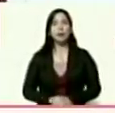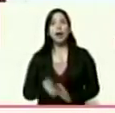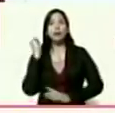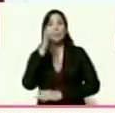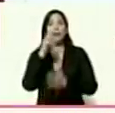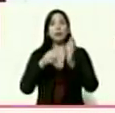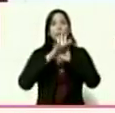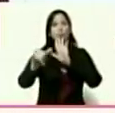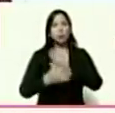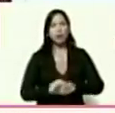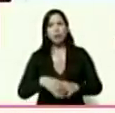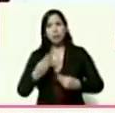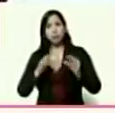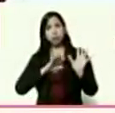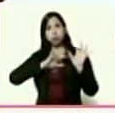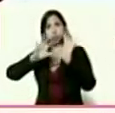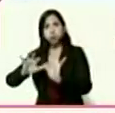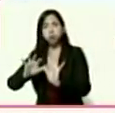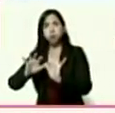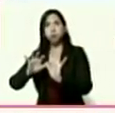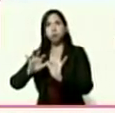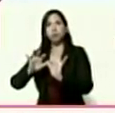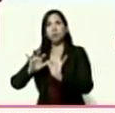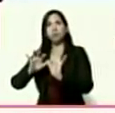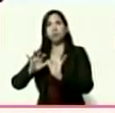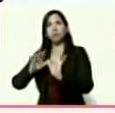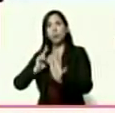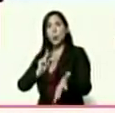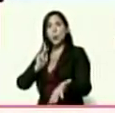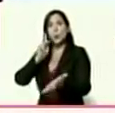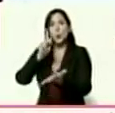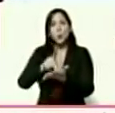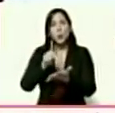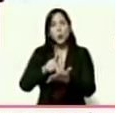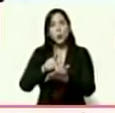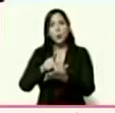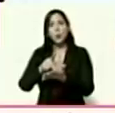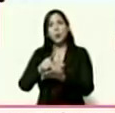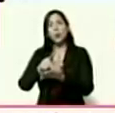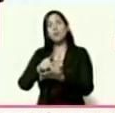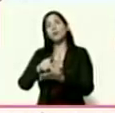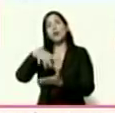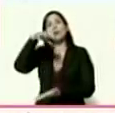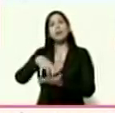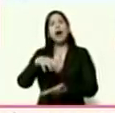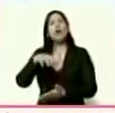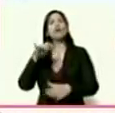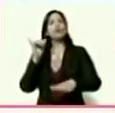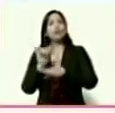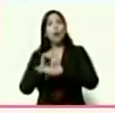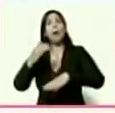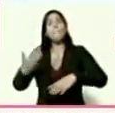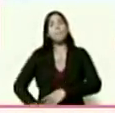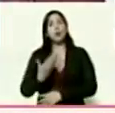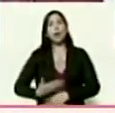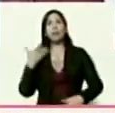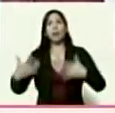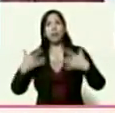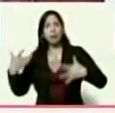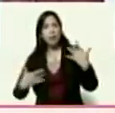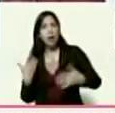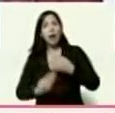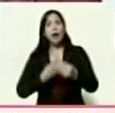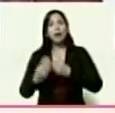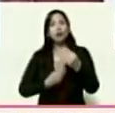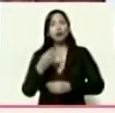Constituyente estuvo allá en Angostura. Y es importante la actividad realizada el fin